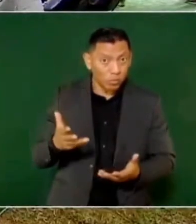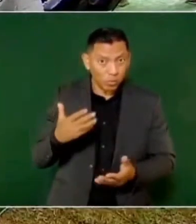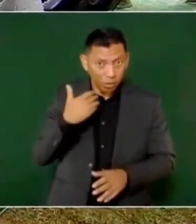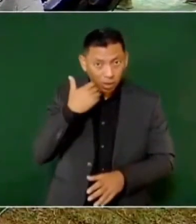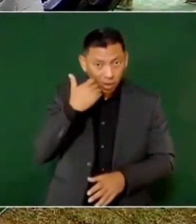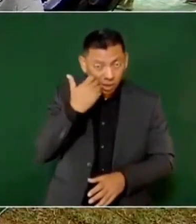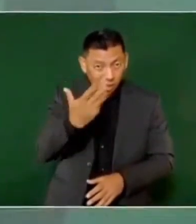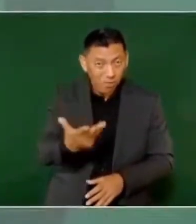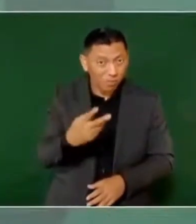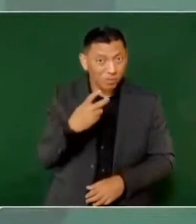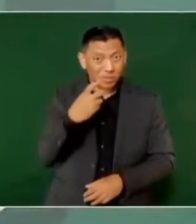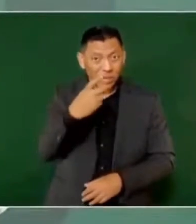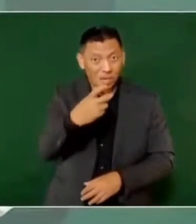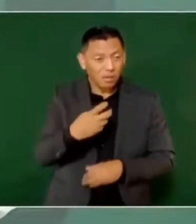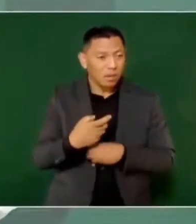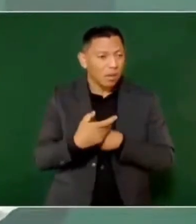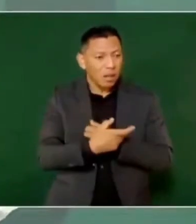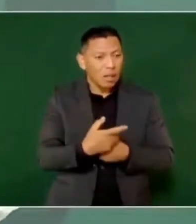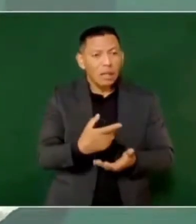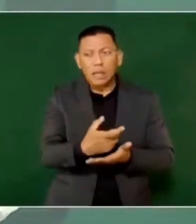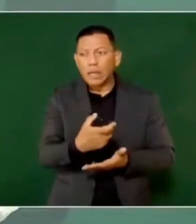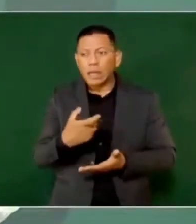¿Queremos que siga eso?